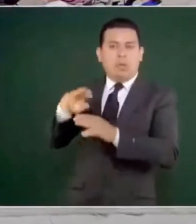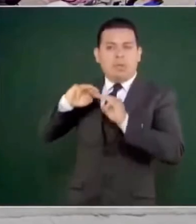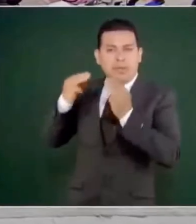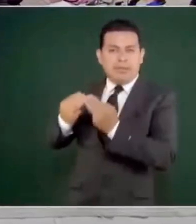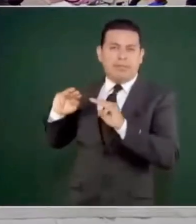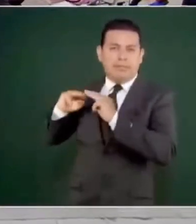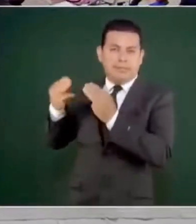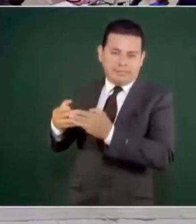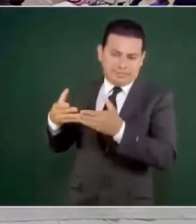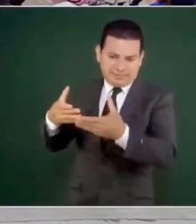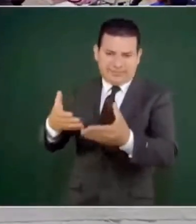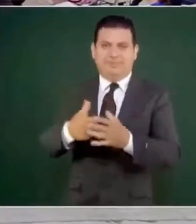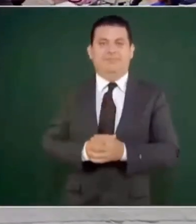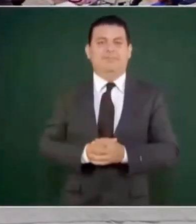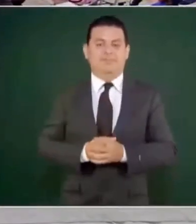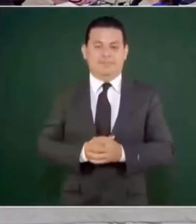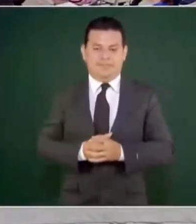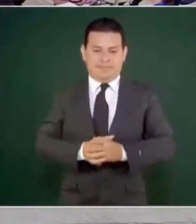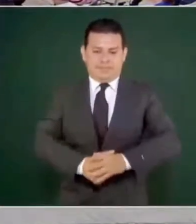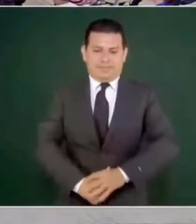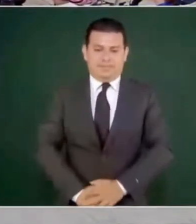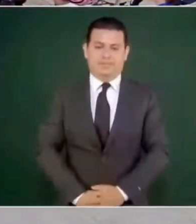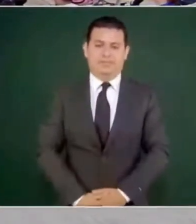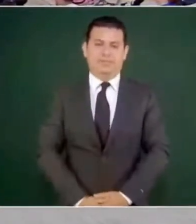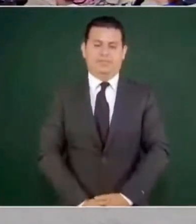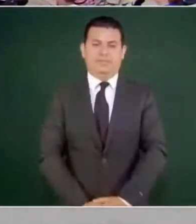allá está el águila.